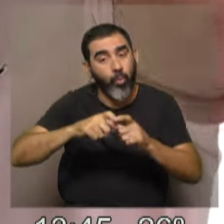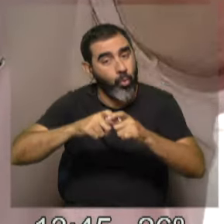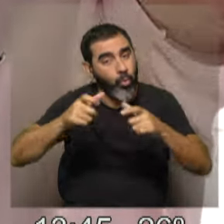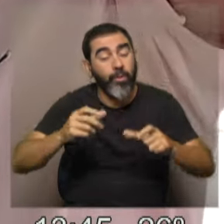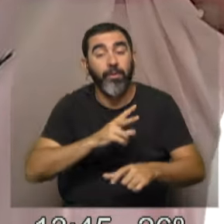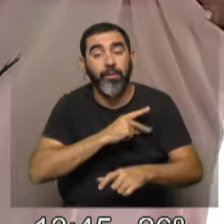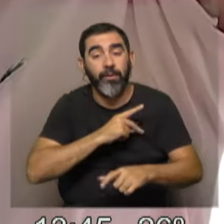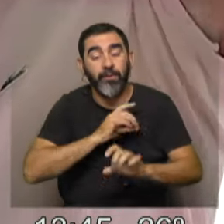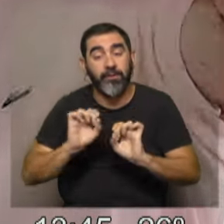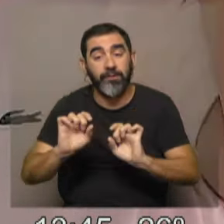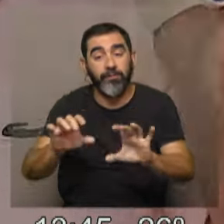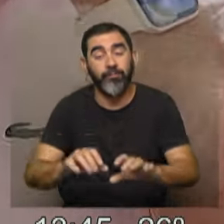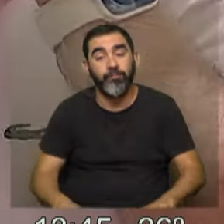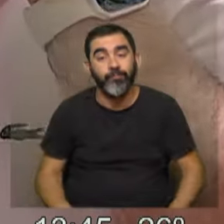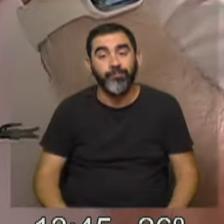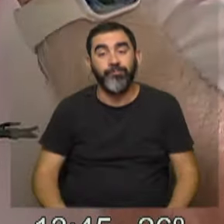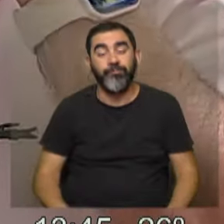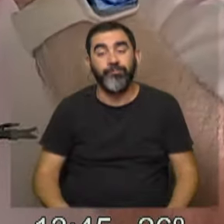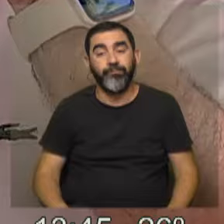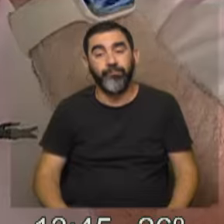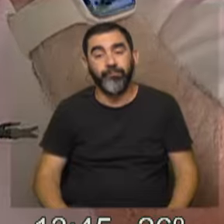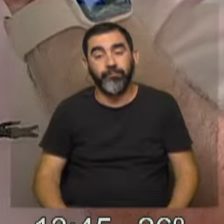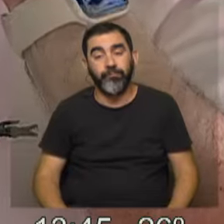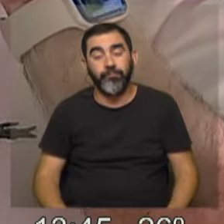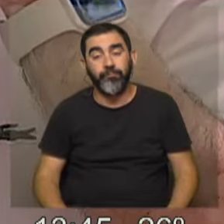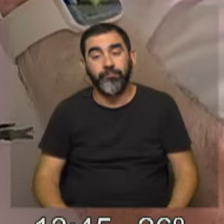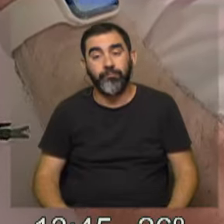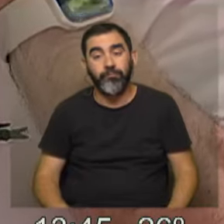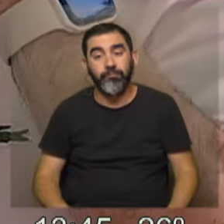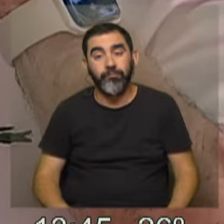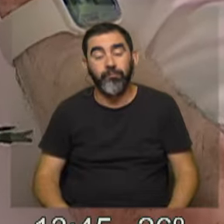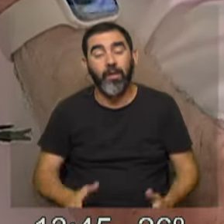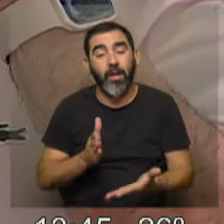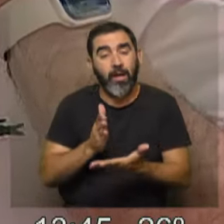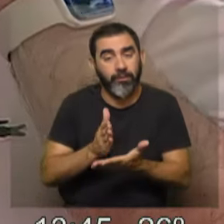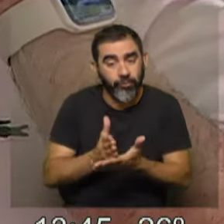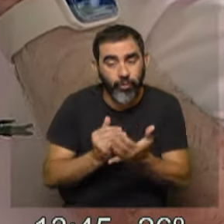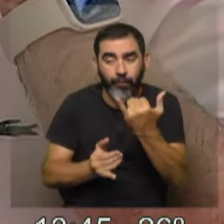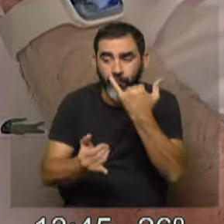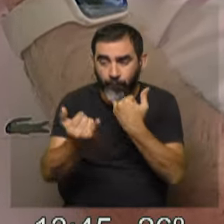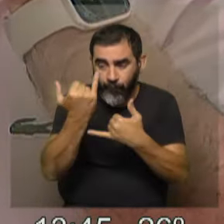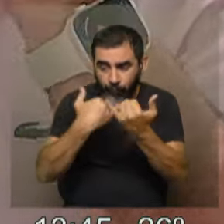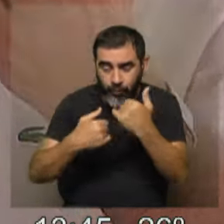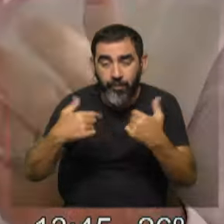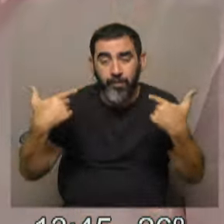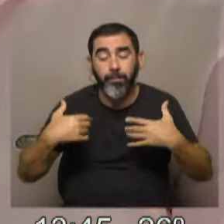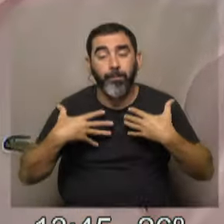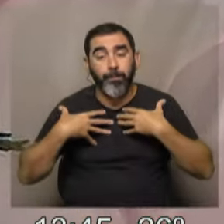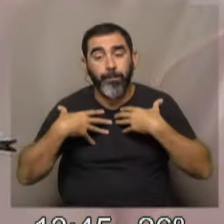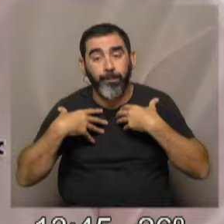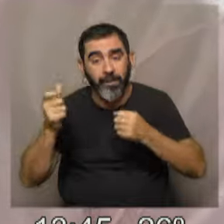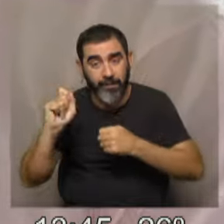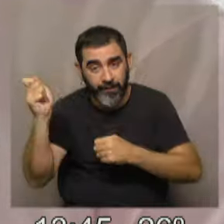mes de diciembre? Sí, nosotros a través de toda la información que hemos tenido, el asesoramiento del Ministerio de Salud